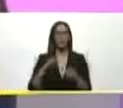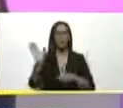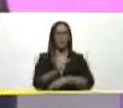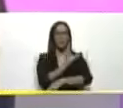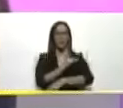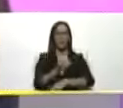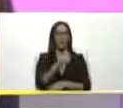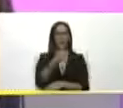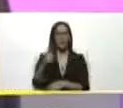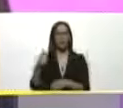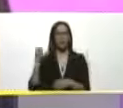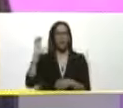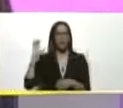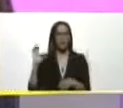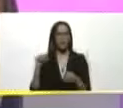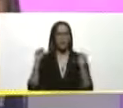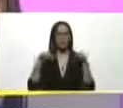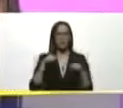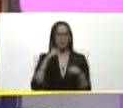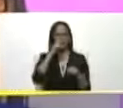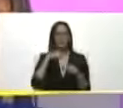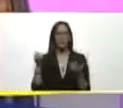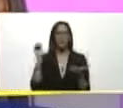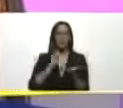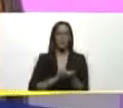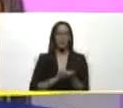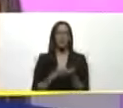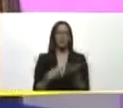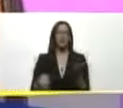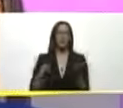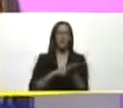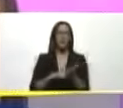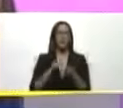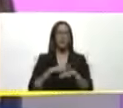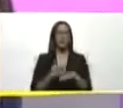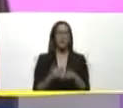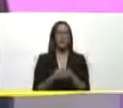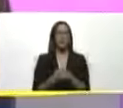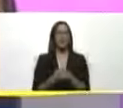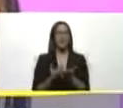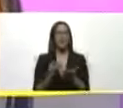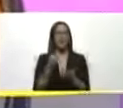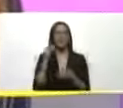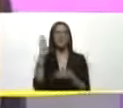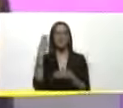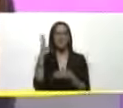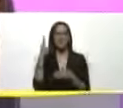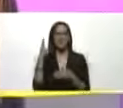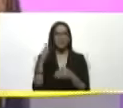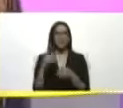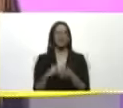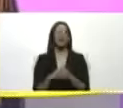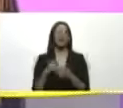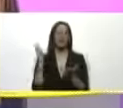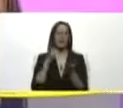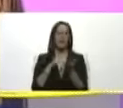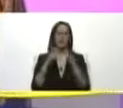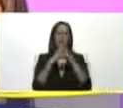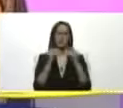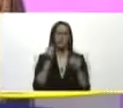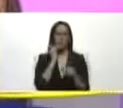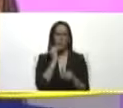cada uno de sus estados este año llega de nuevo pero ahora reforzado porque es el mostacho bachiller el que llegará para todos los